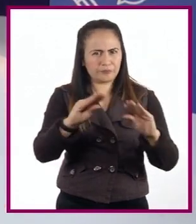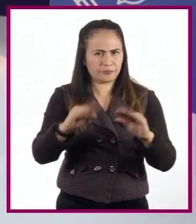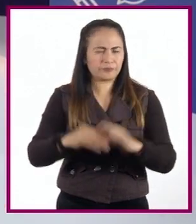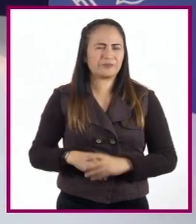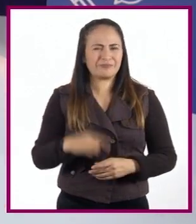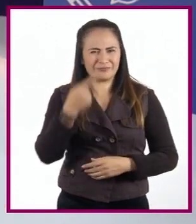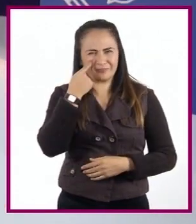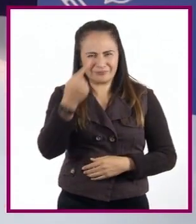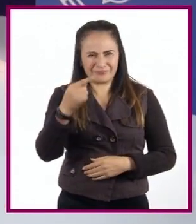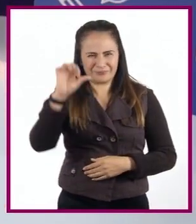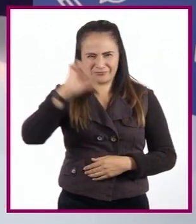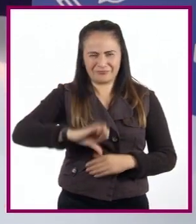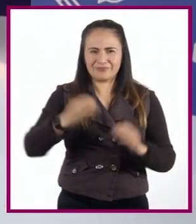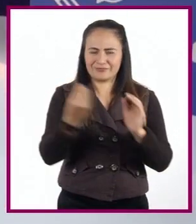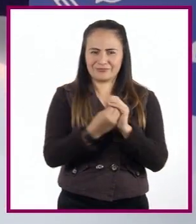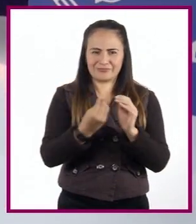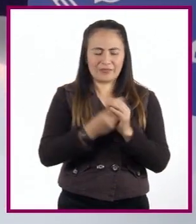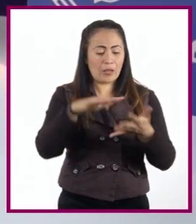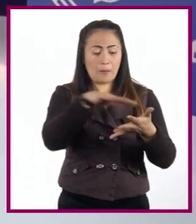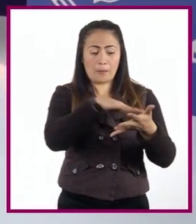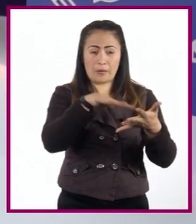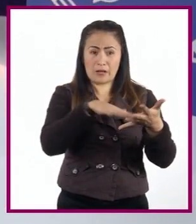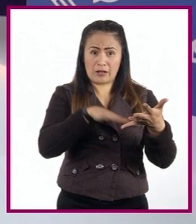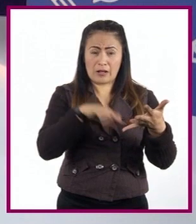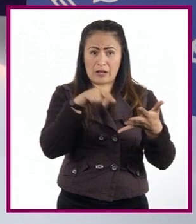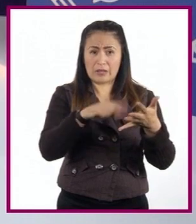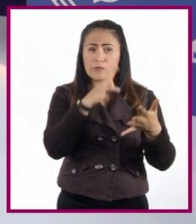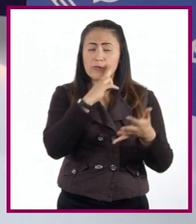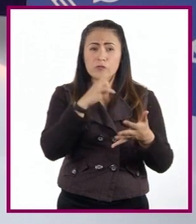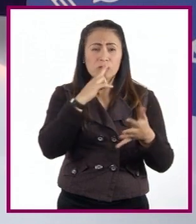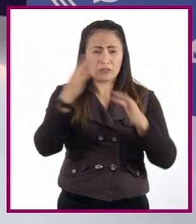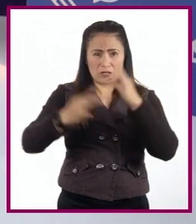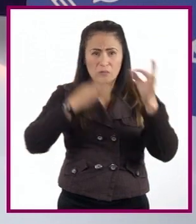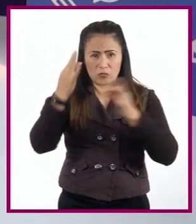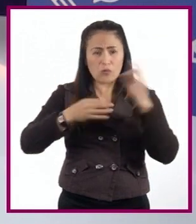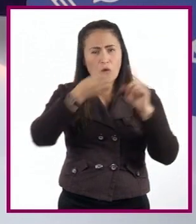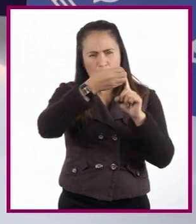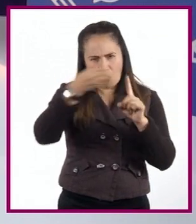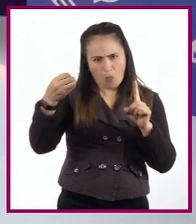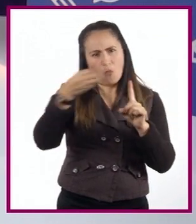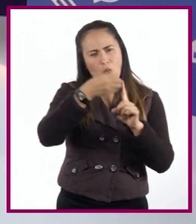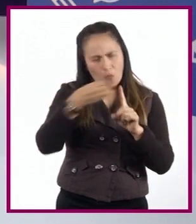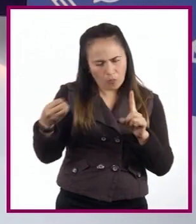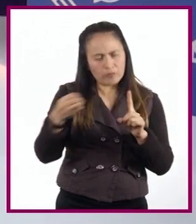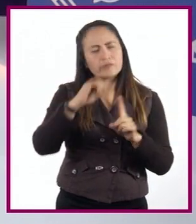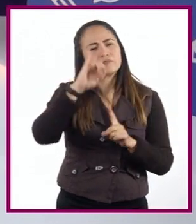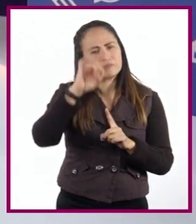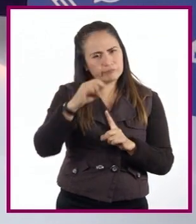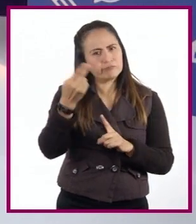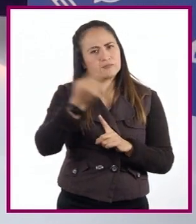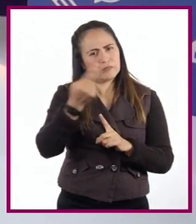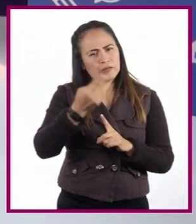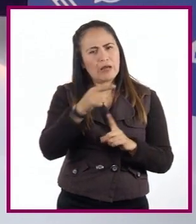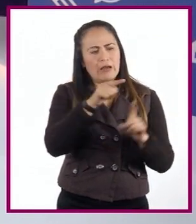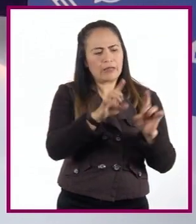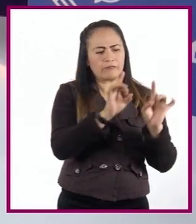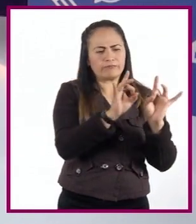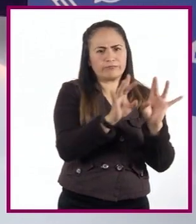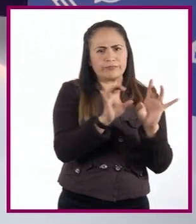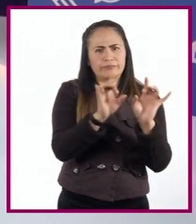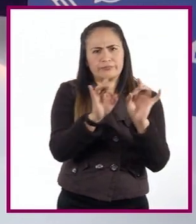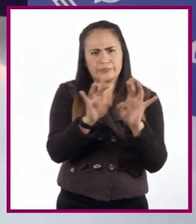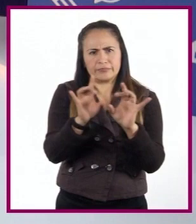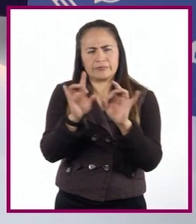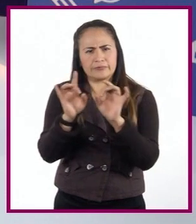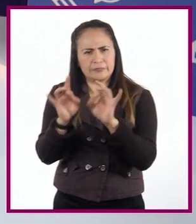esta sesión, una nota informativa está escrita en cierto orden, ya que presenta cómo ocurrieron los hechos, y esto se